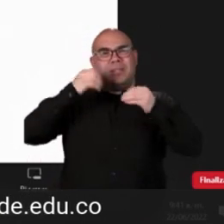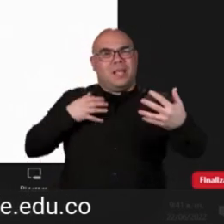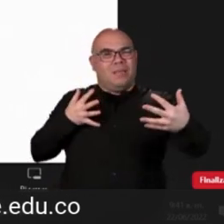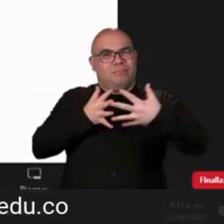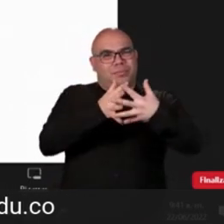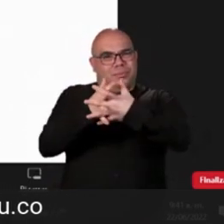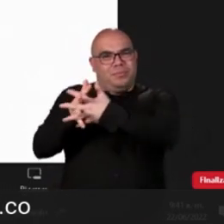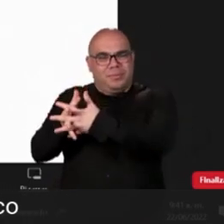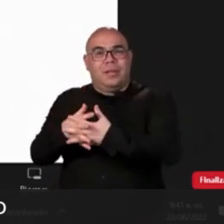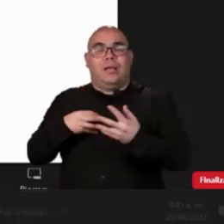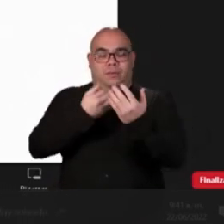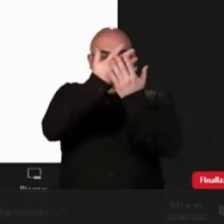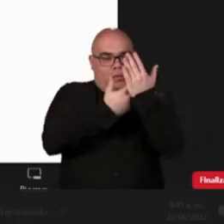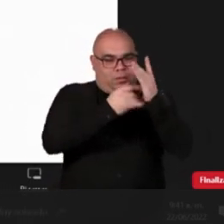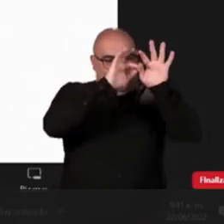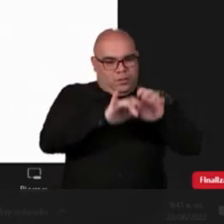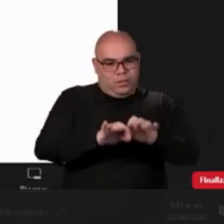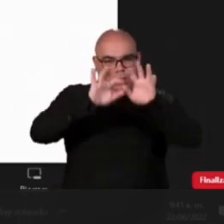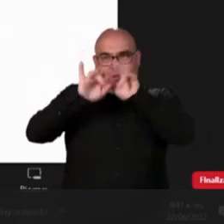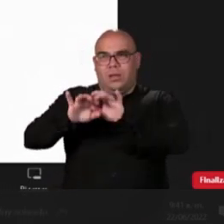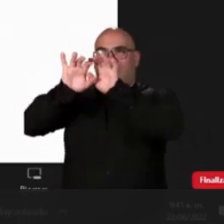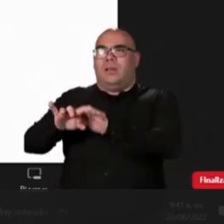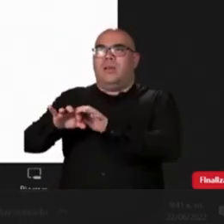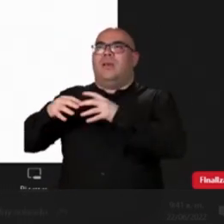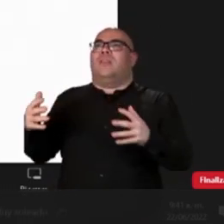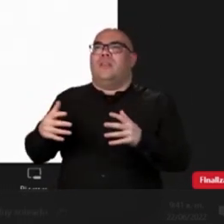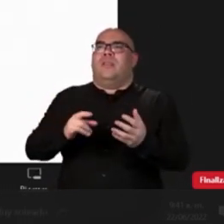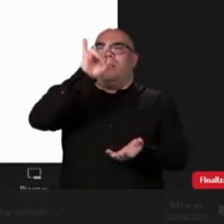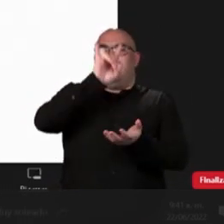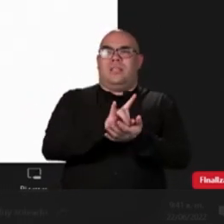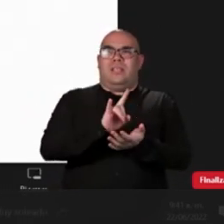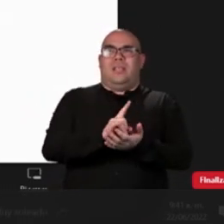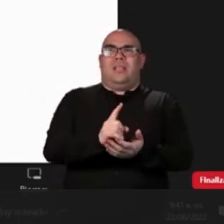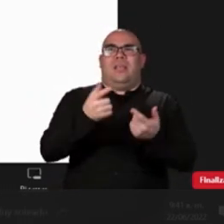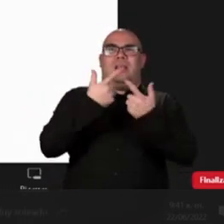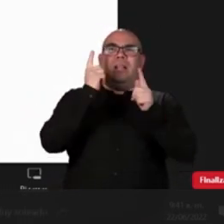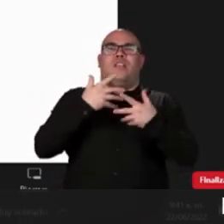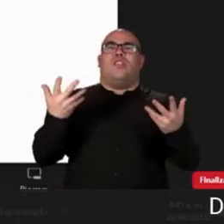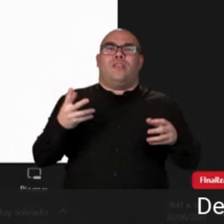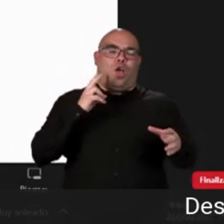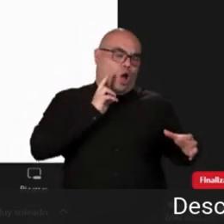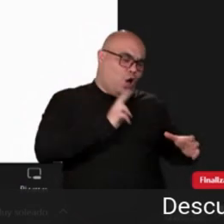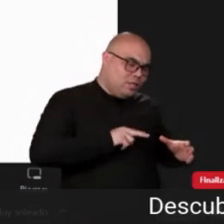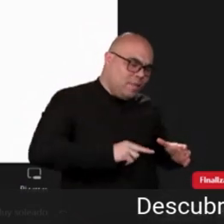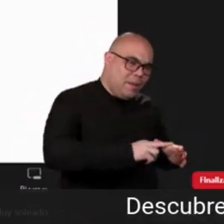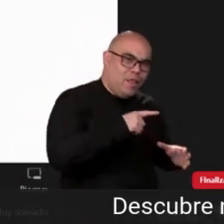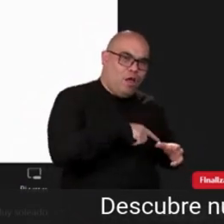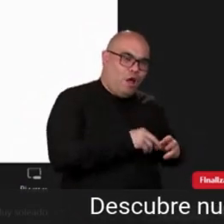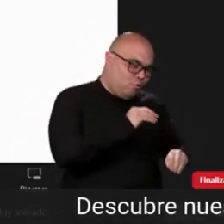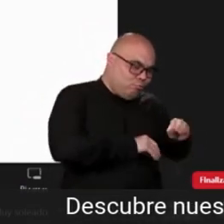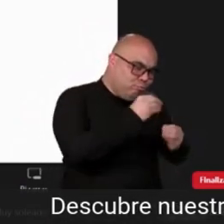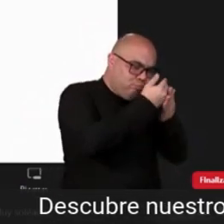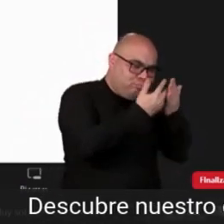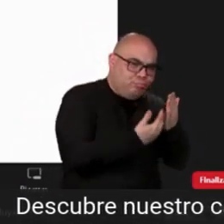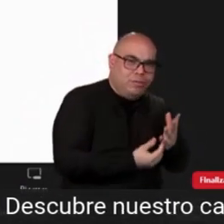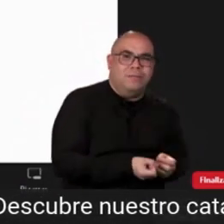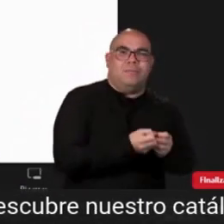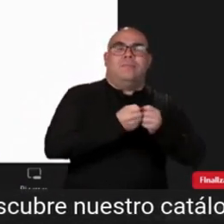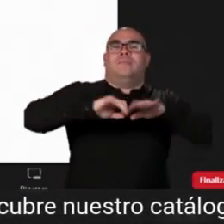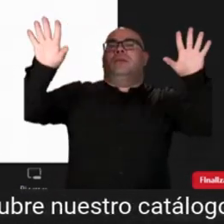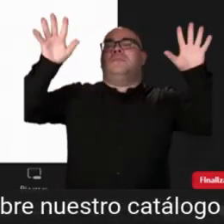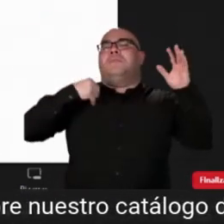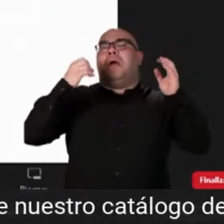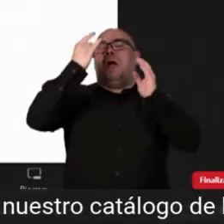estos reportes que escribimos, que se llaman EduTrends, que están en descarga libre en el observatorio, los hicimos para alimentar la discusión,